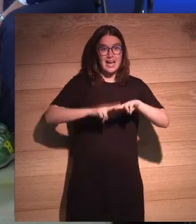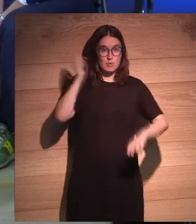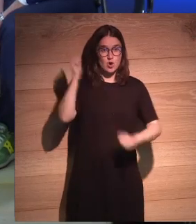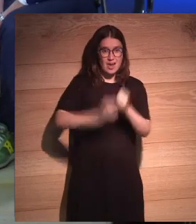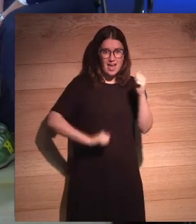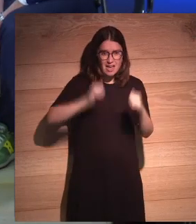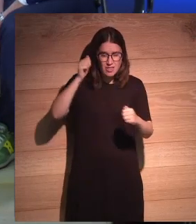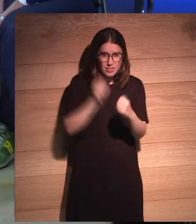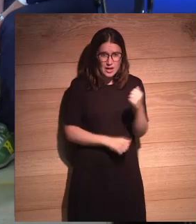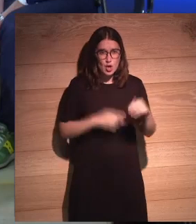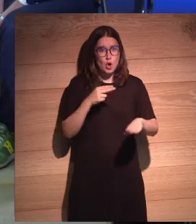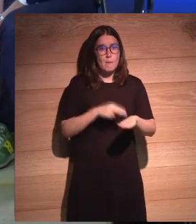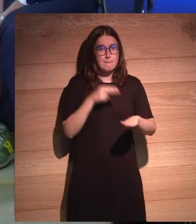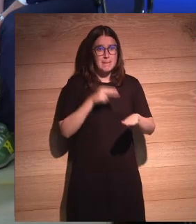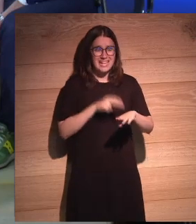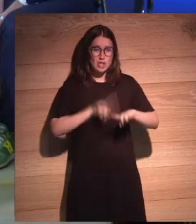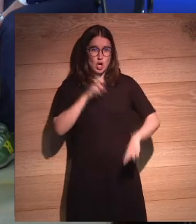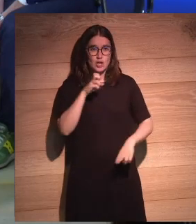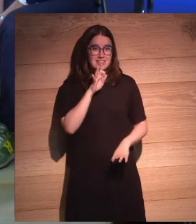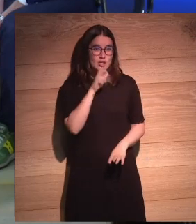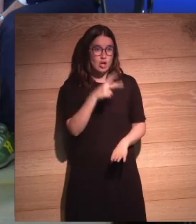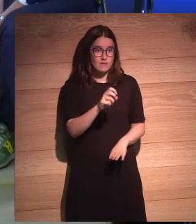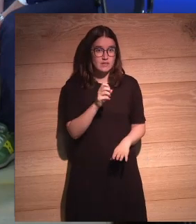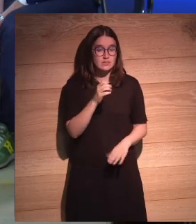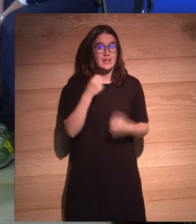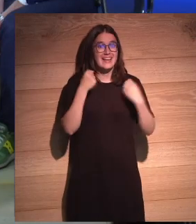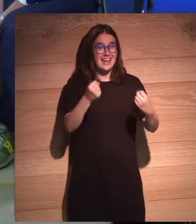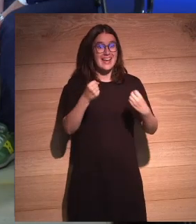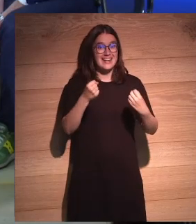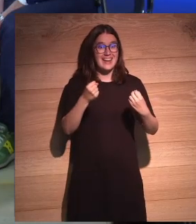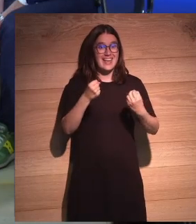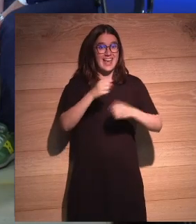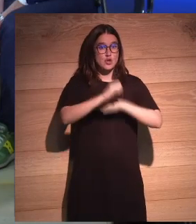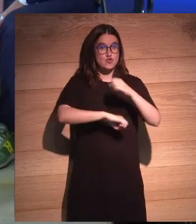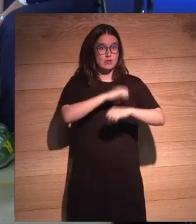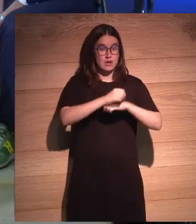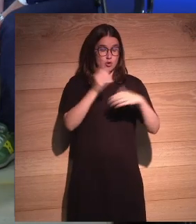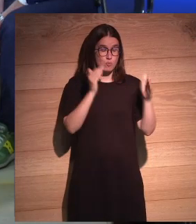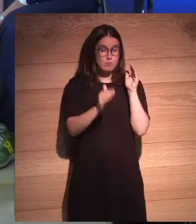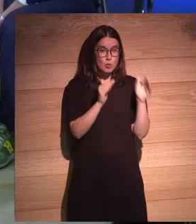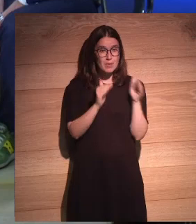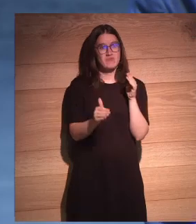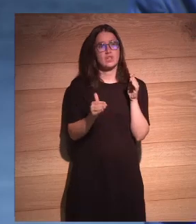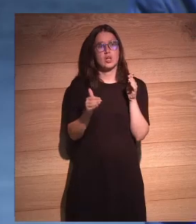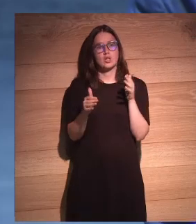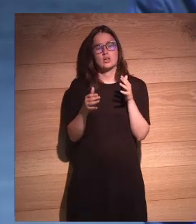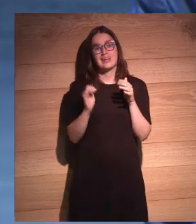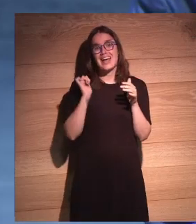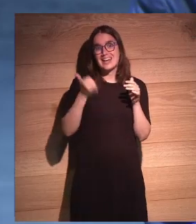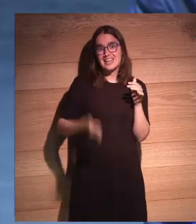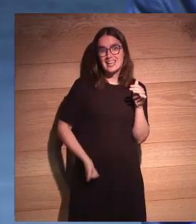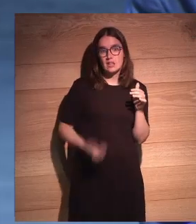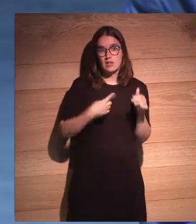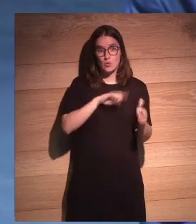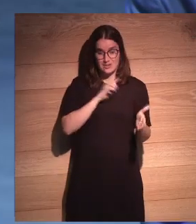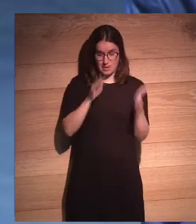acero, el petróleo en el siglo XX, la energía nuclear en un momento. La riqueza de nuestra